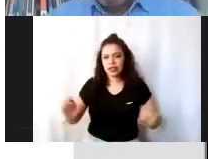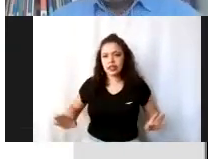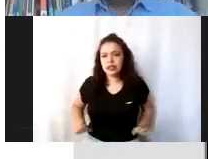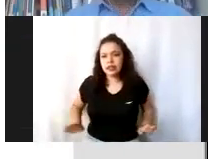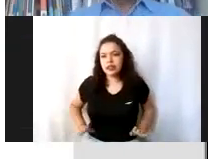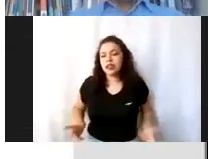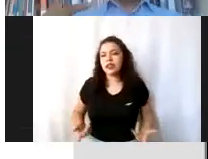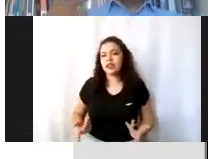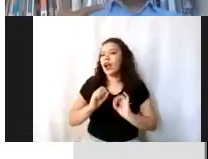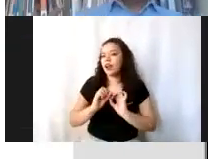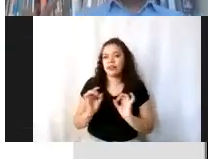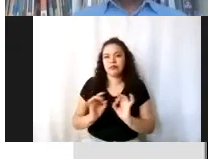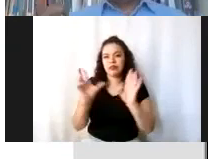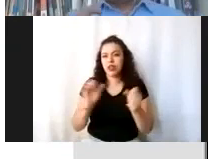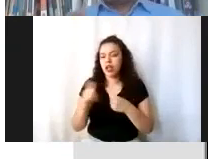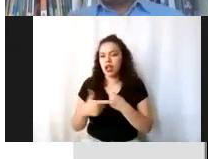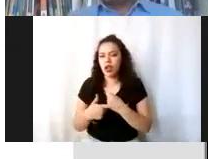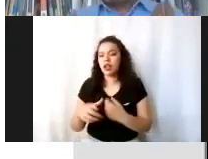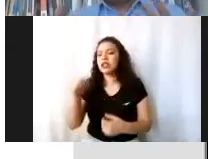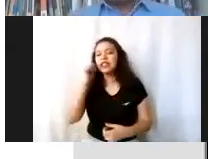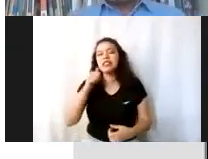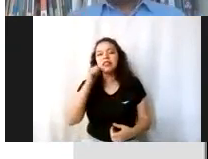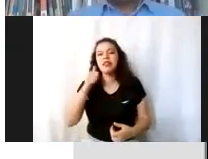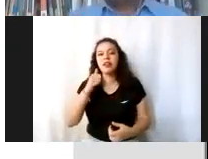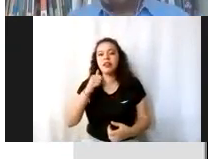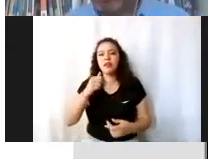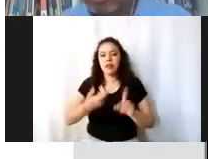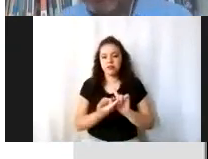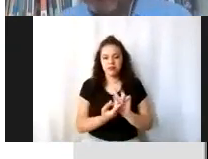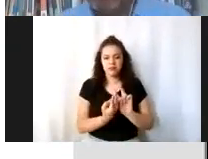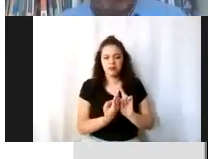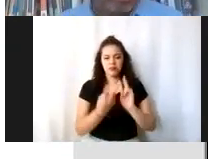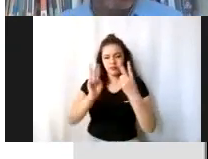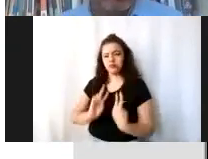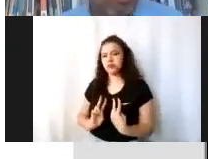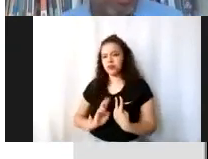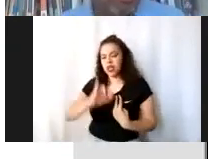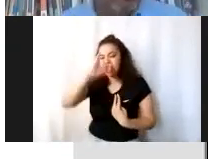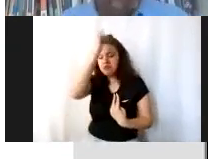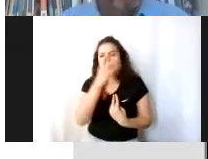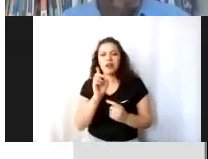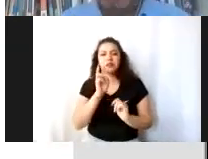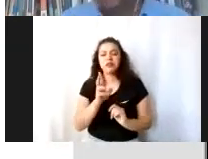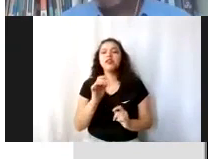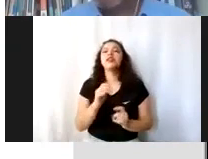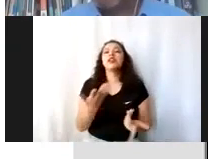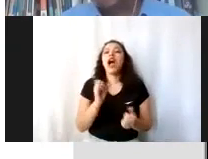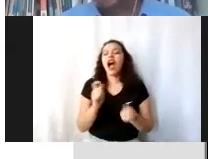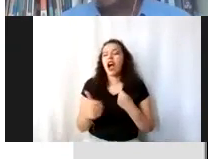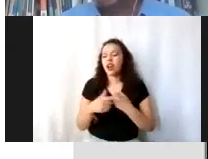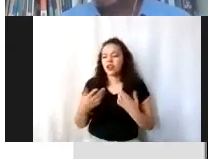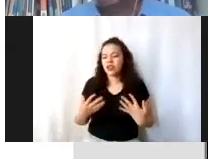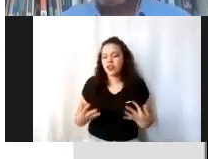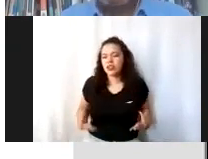así, procuramos tenerla siempre volteada porque pues, es un dato biométrico, es un dato sensible, pero sí.